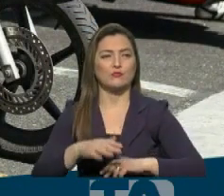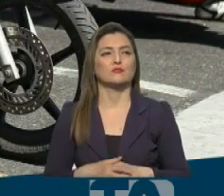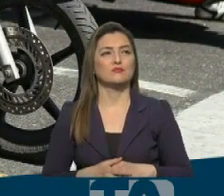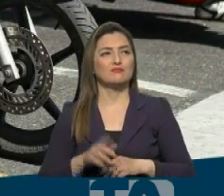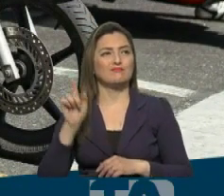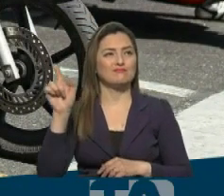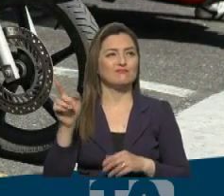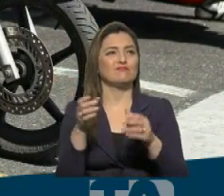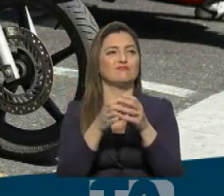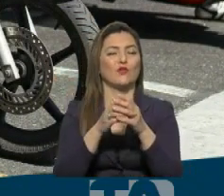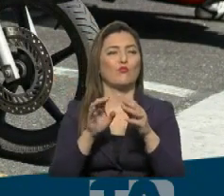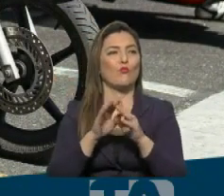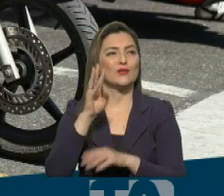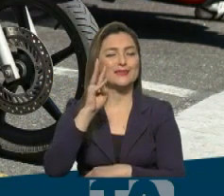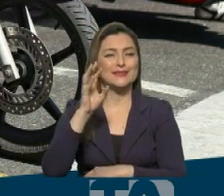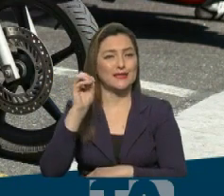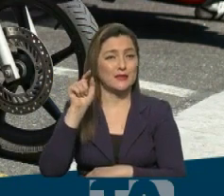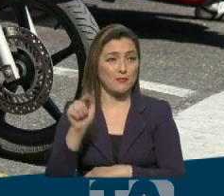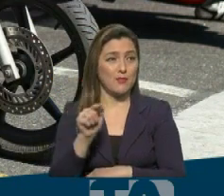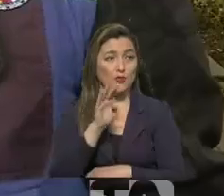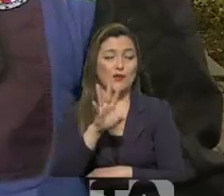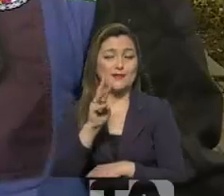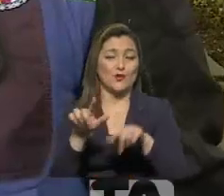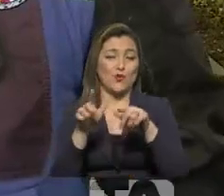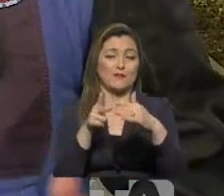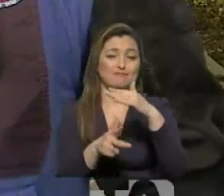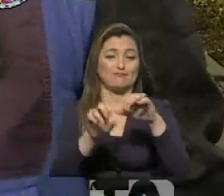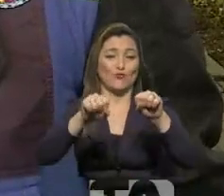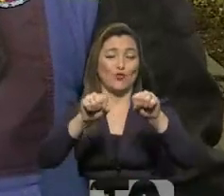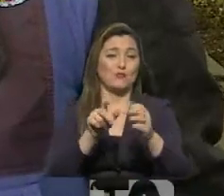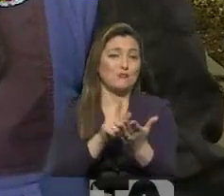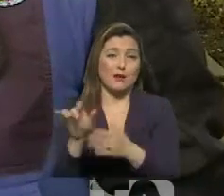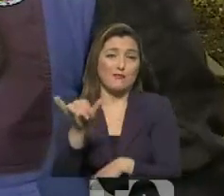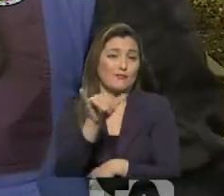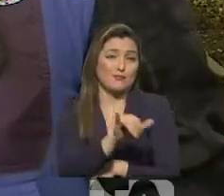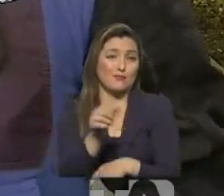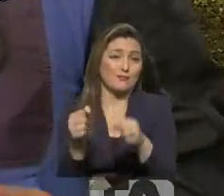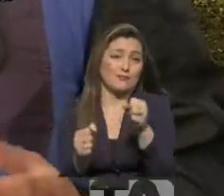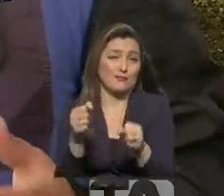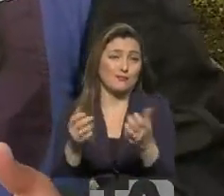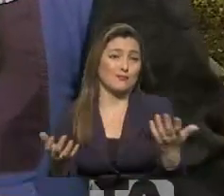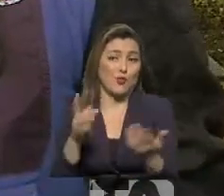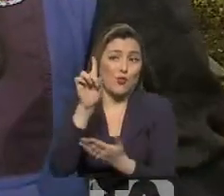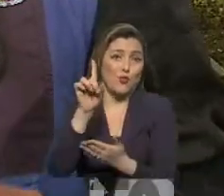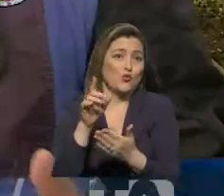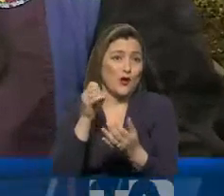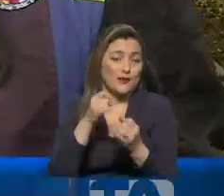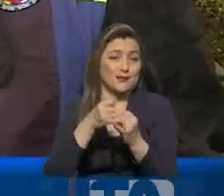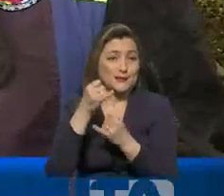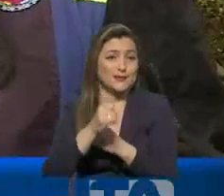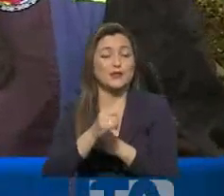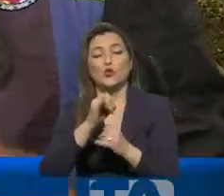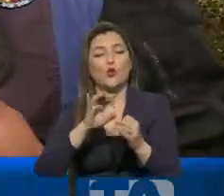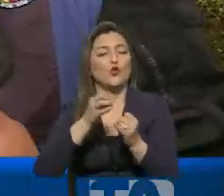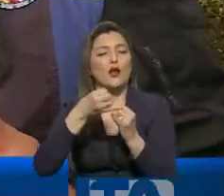solo 46 lugares para estacionar estos vehículos. Muchas veces nos cobran igual que un vehículo, es decir, nos cobran $1.50, $1